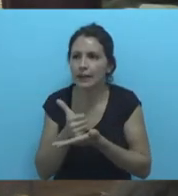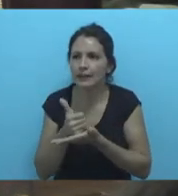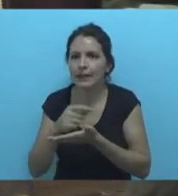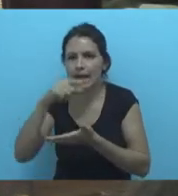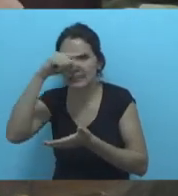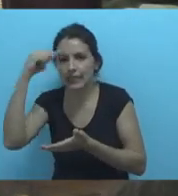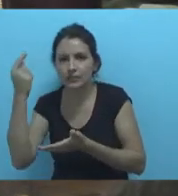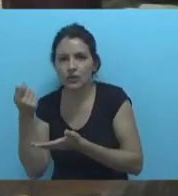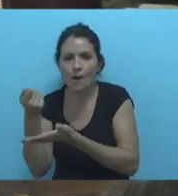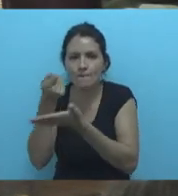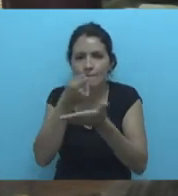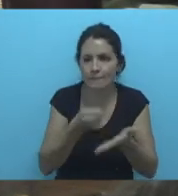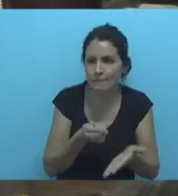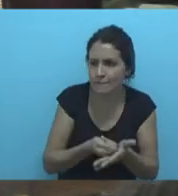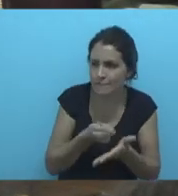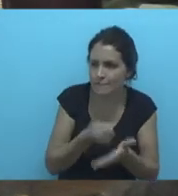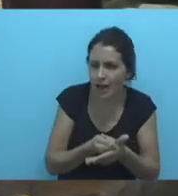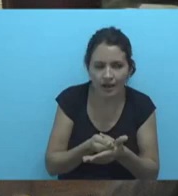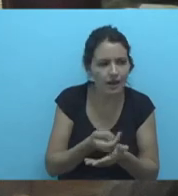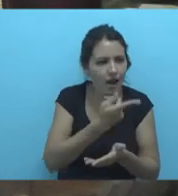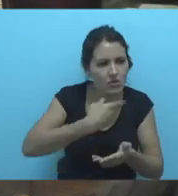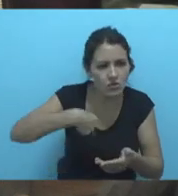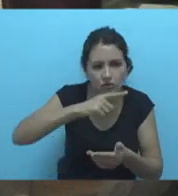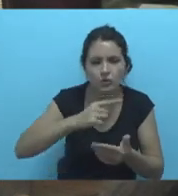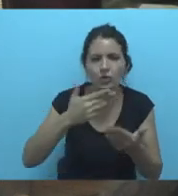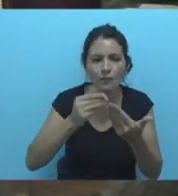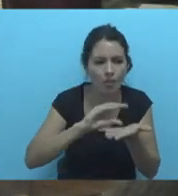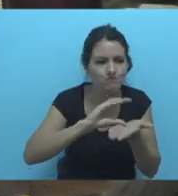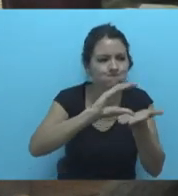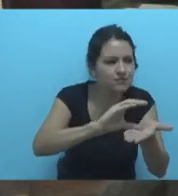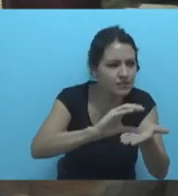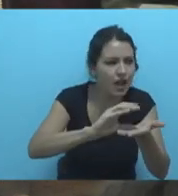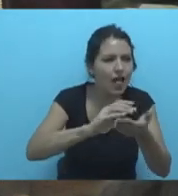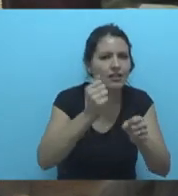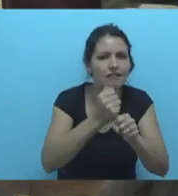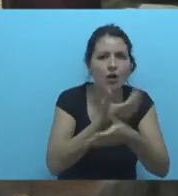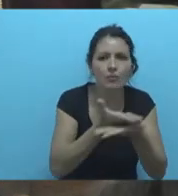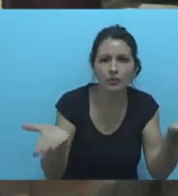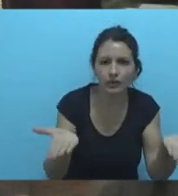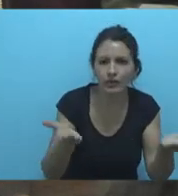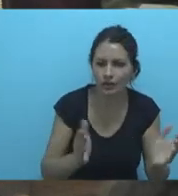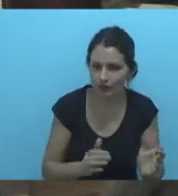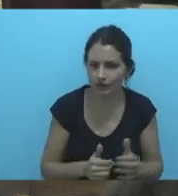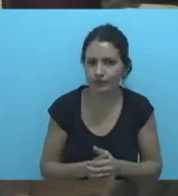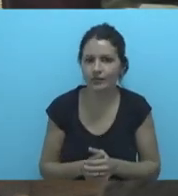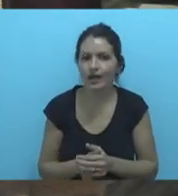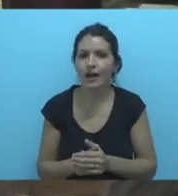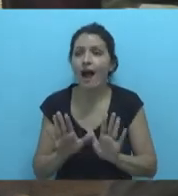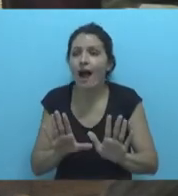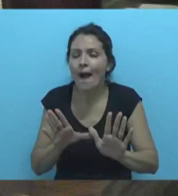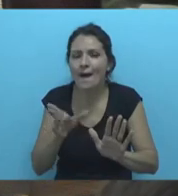nos paguen va para obra pública, que vaya si hace falta. Así que bueno, tenemos el valor de la deuda, tenemos la manera